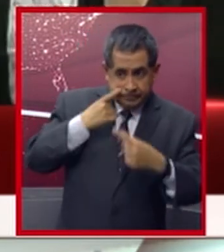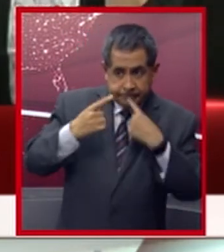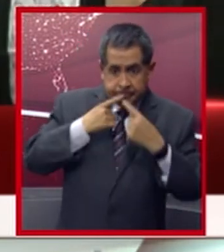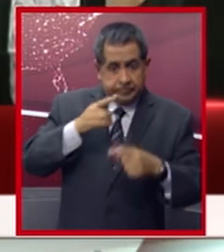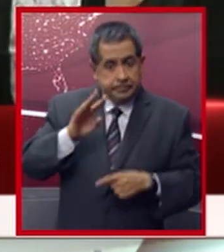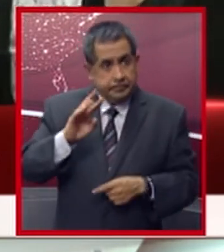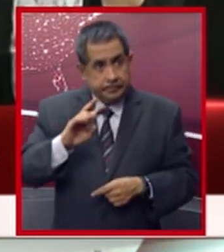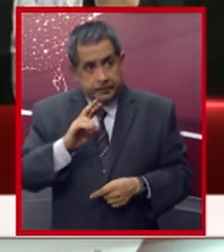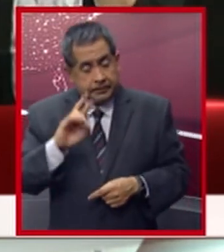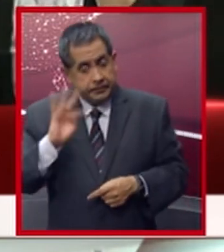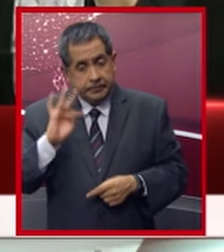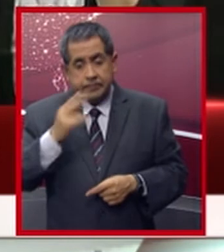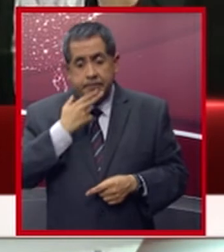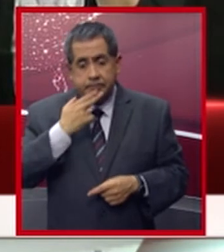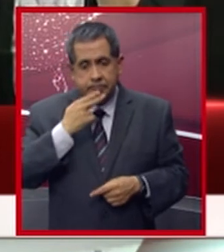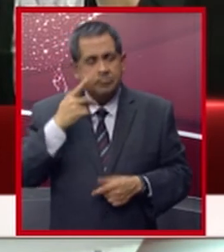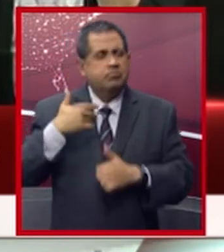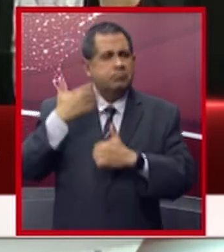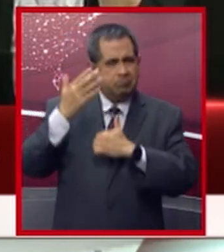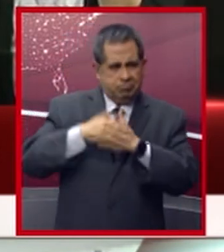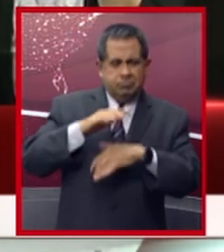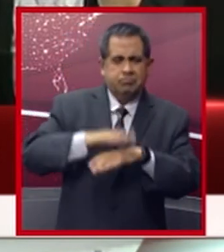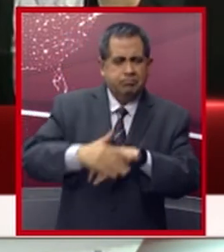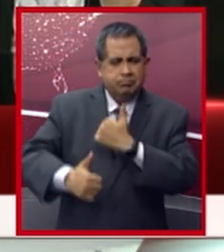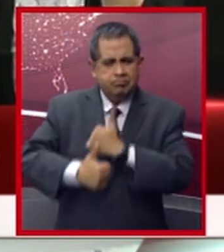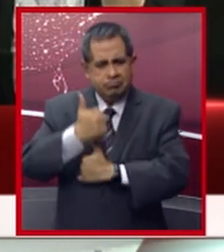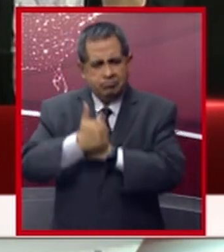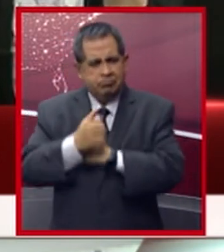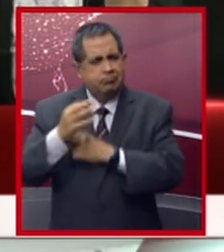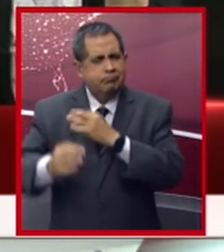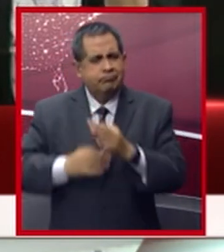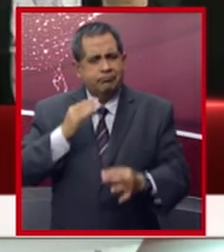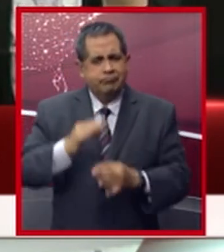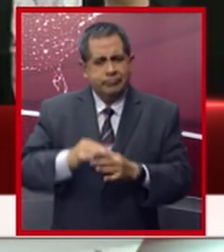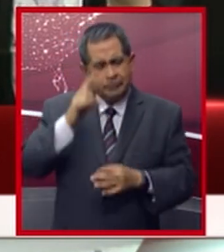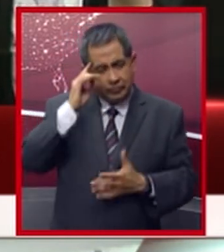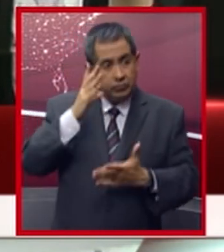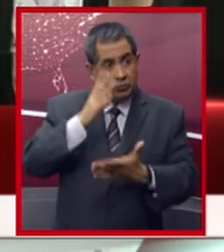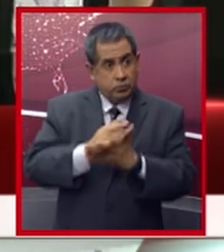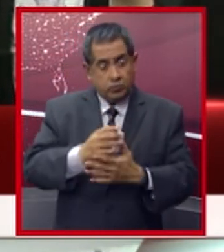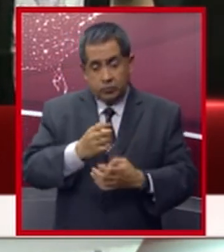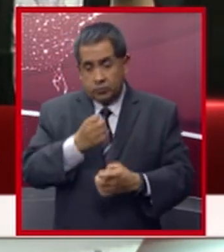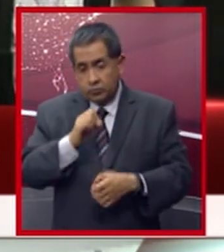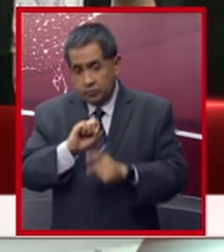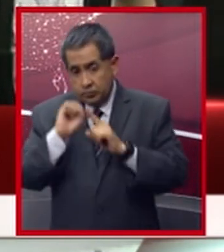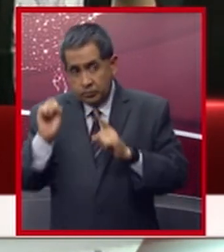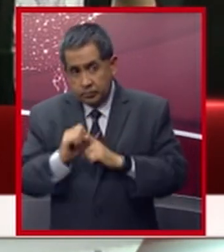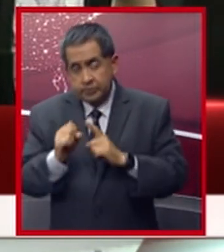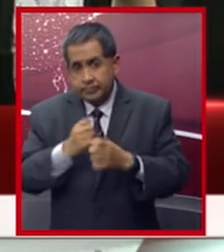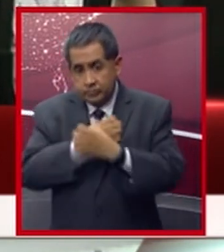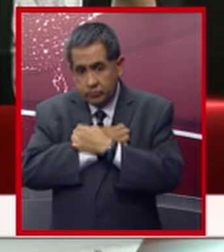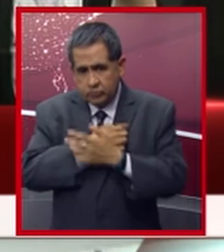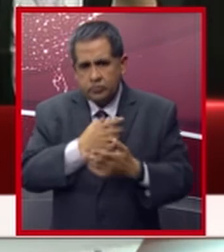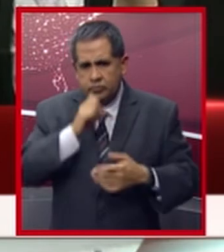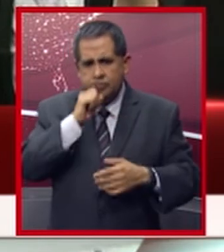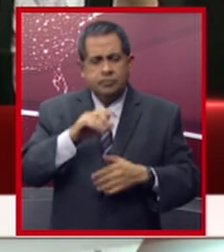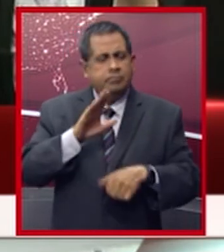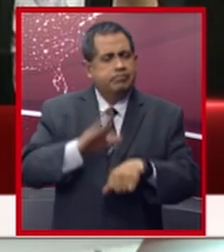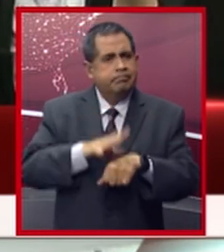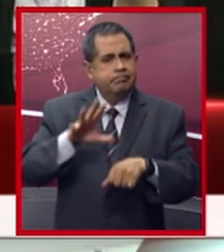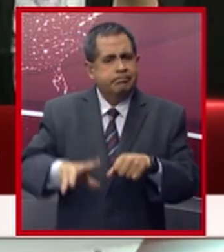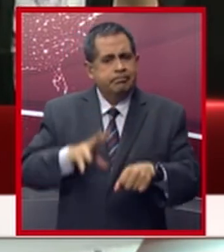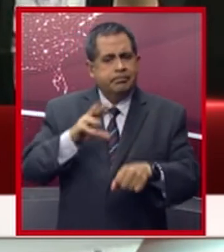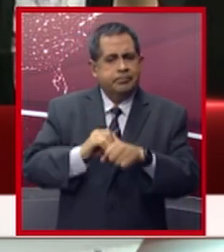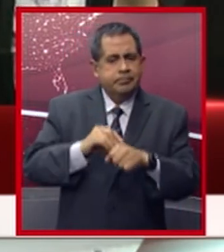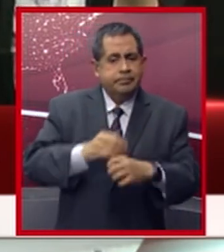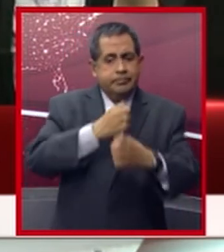funciona, tendremos una competencia real, no solo en el sistema de educación pública, sino en el sistema